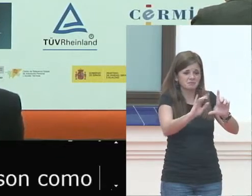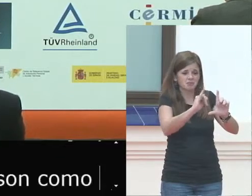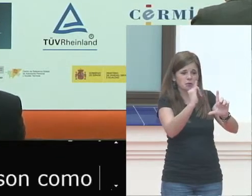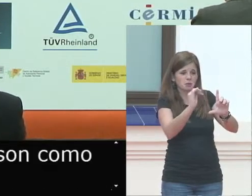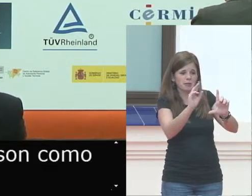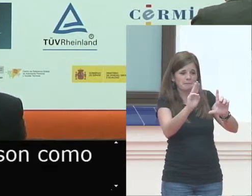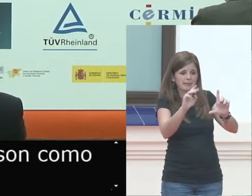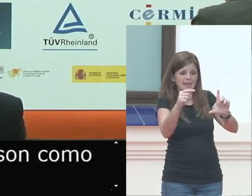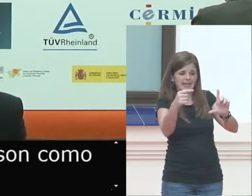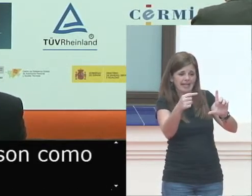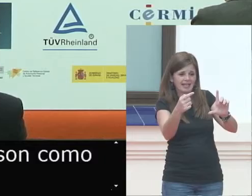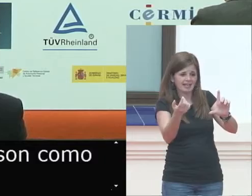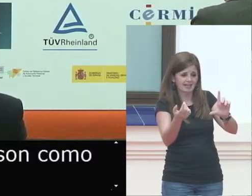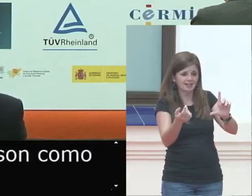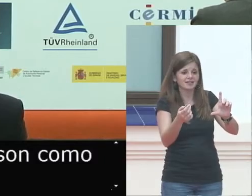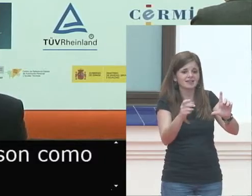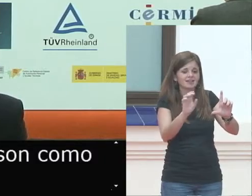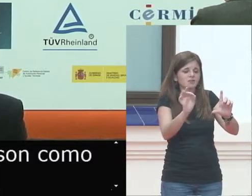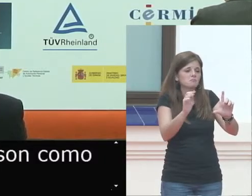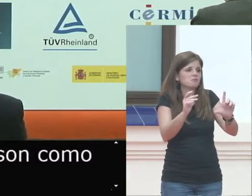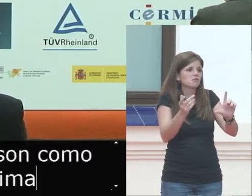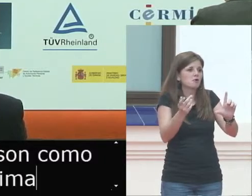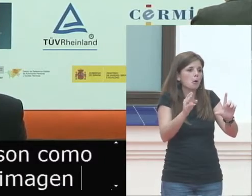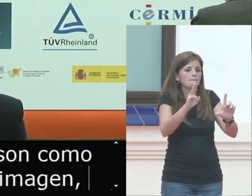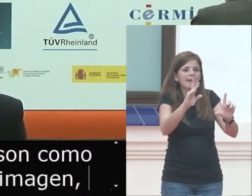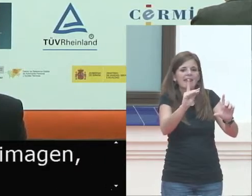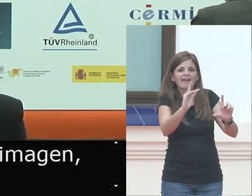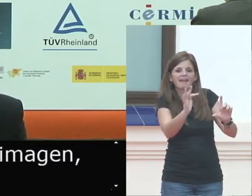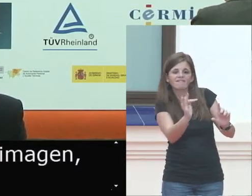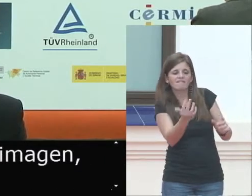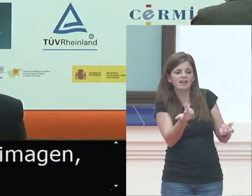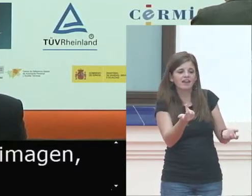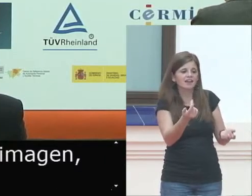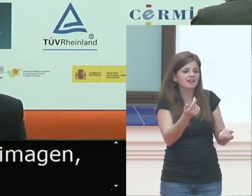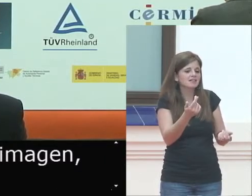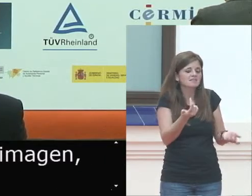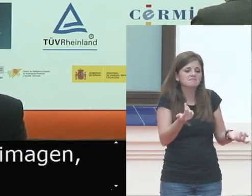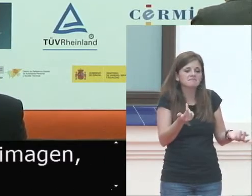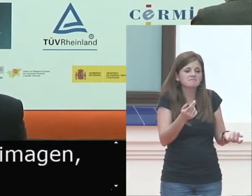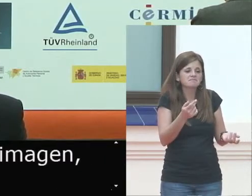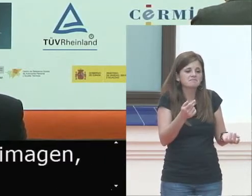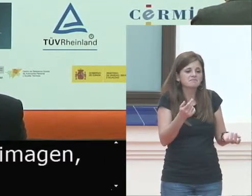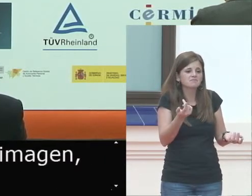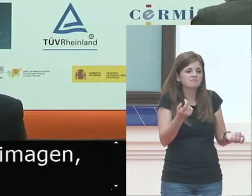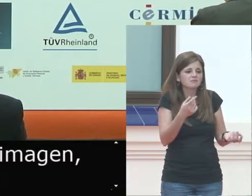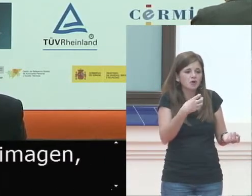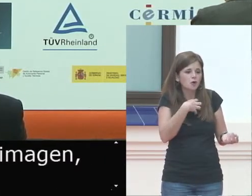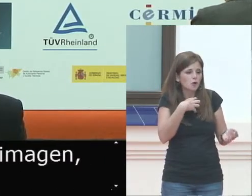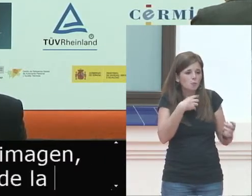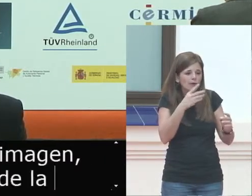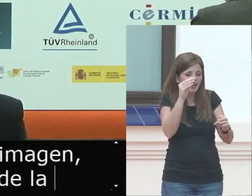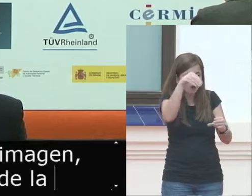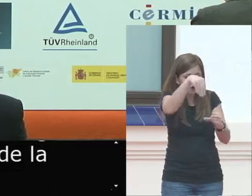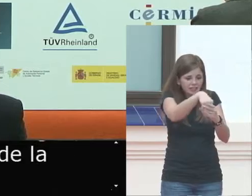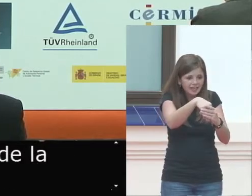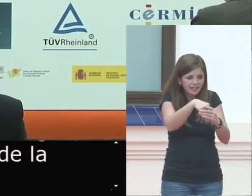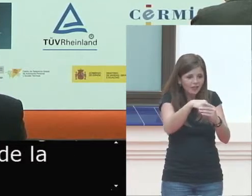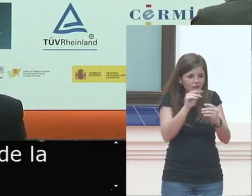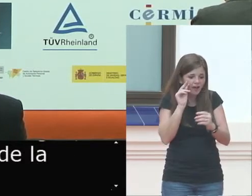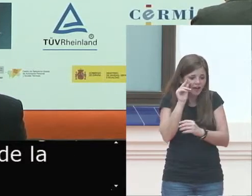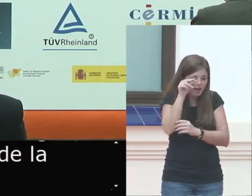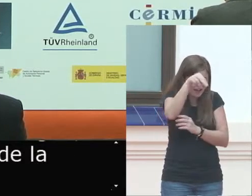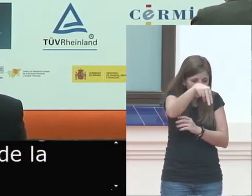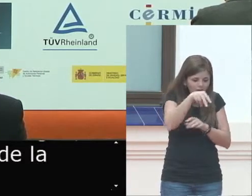que sacamos de la cámara o el teléfono y pongamos, y nadie puede mirar dentro del contenido